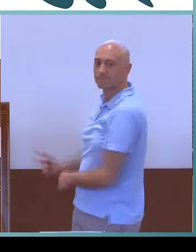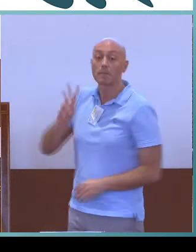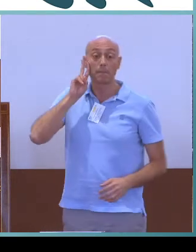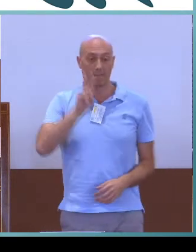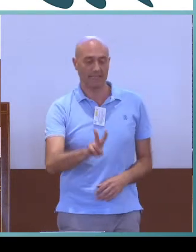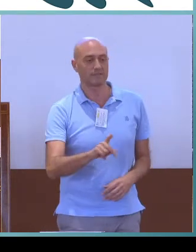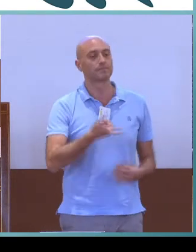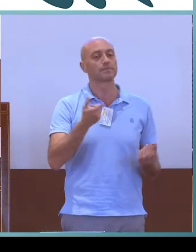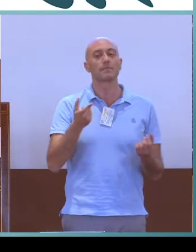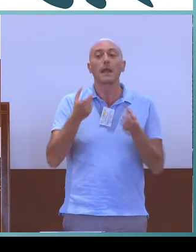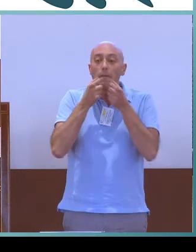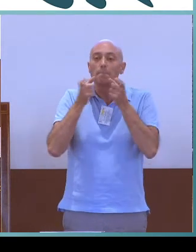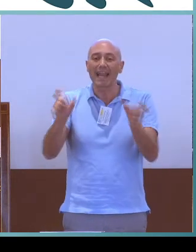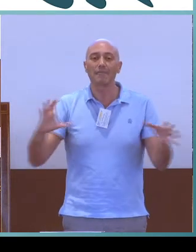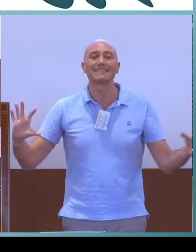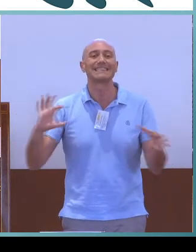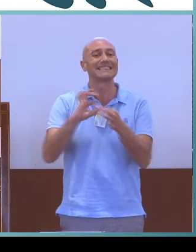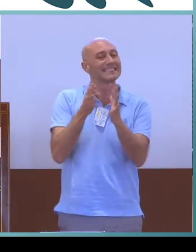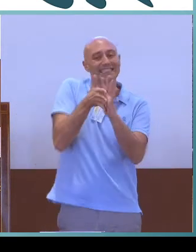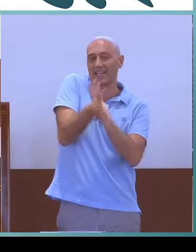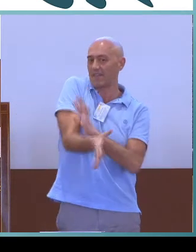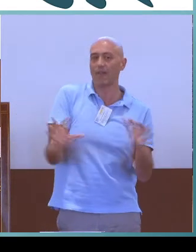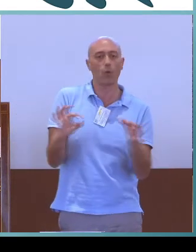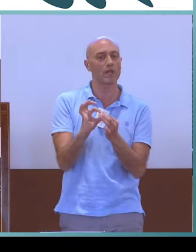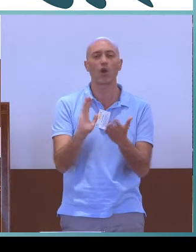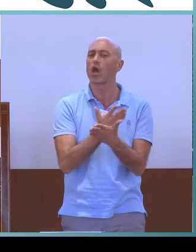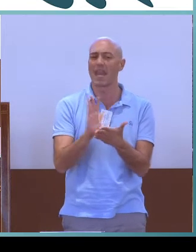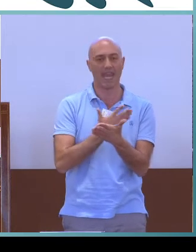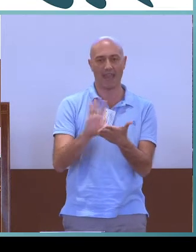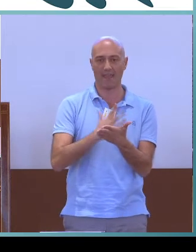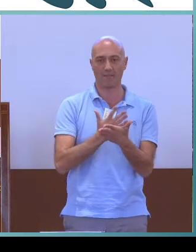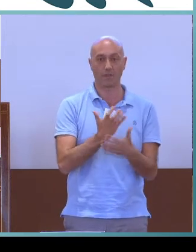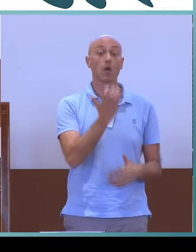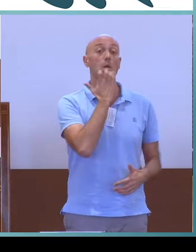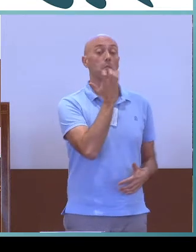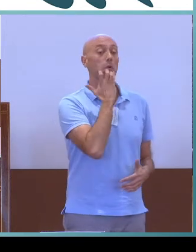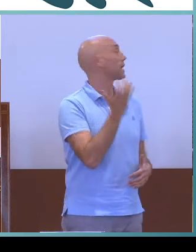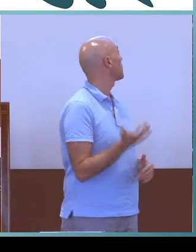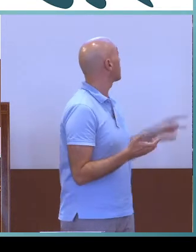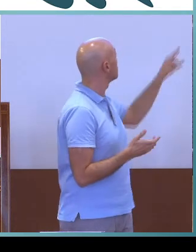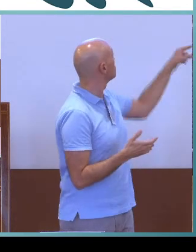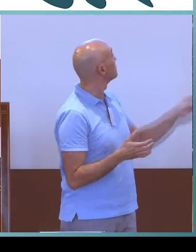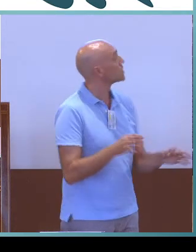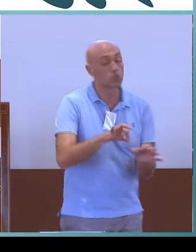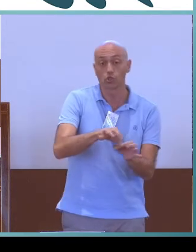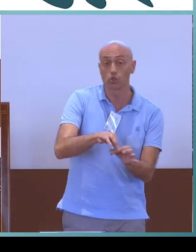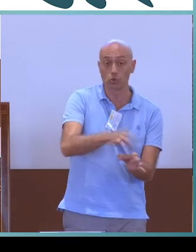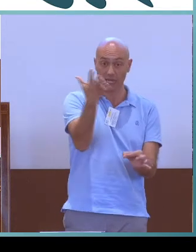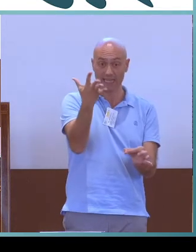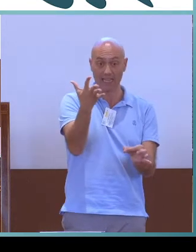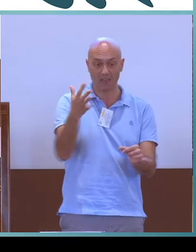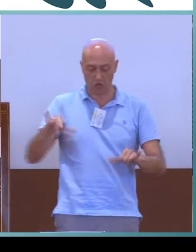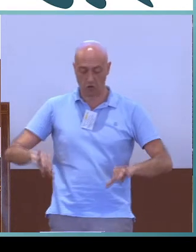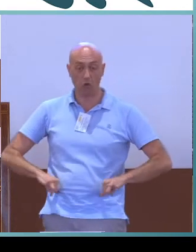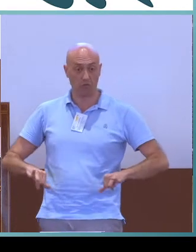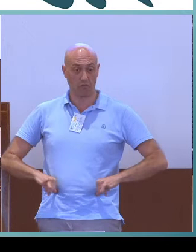suerte y golfo tenían signos diferentes y criada y golfo signos parecidos. Y nuestra hipótesis sería que